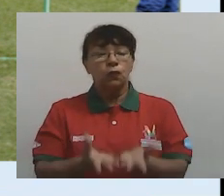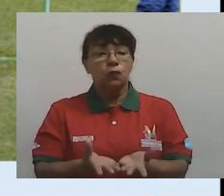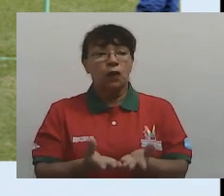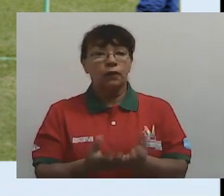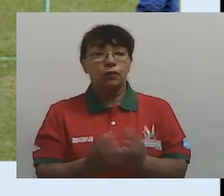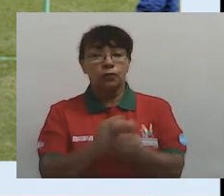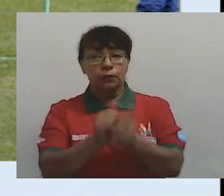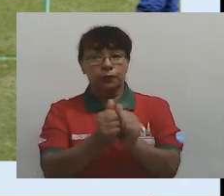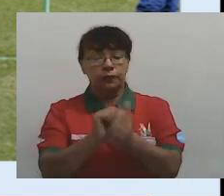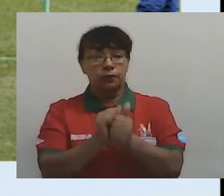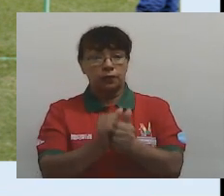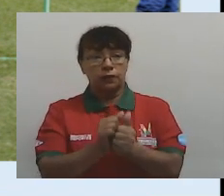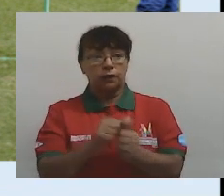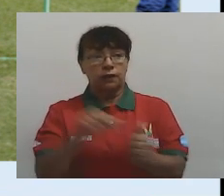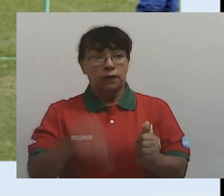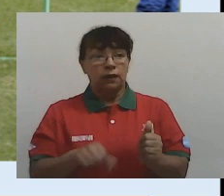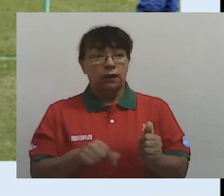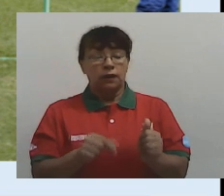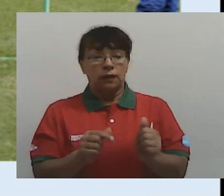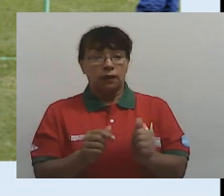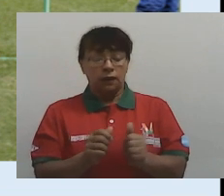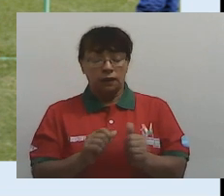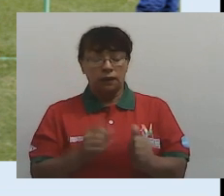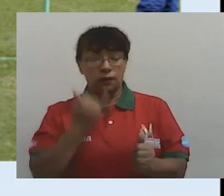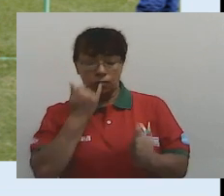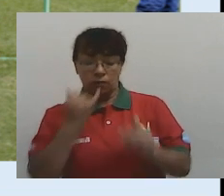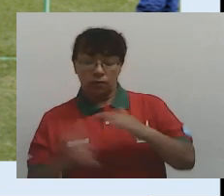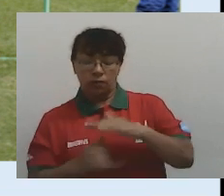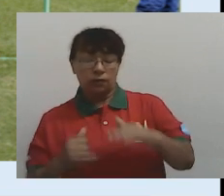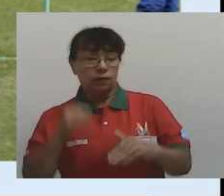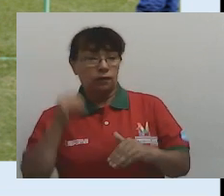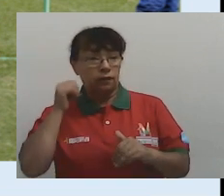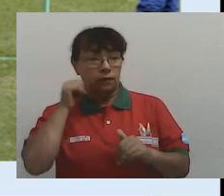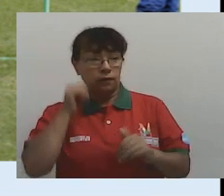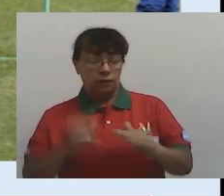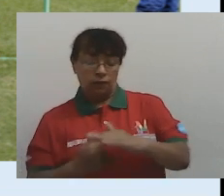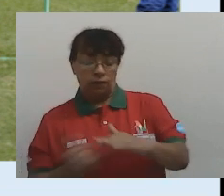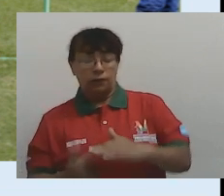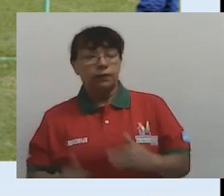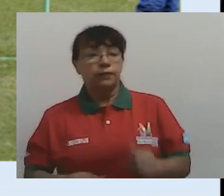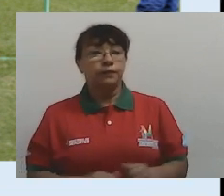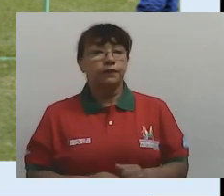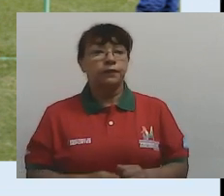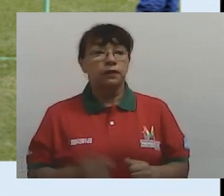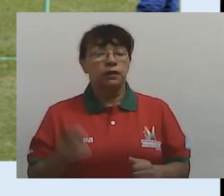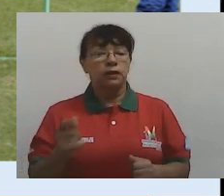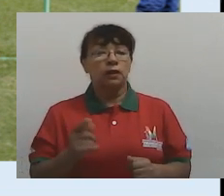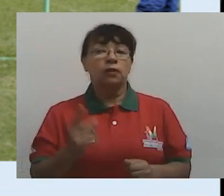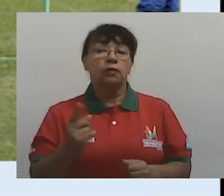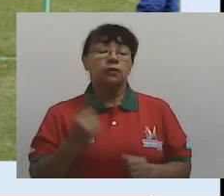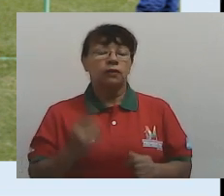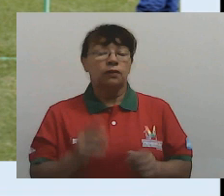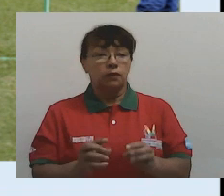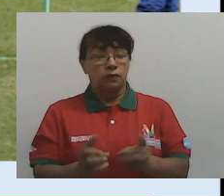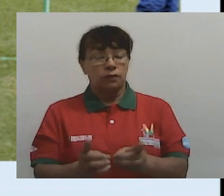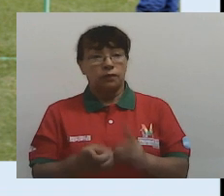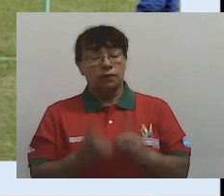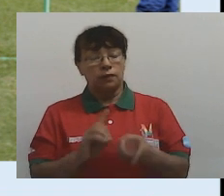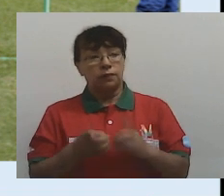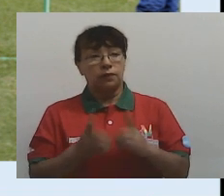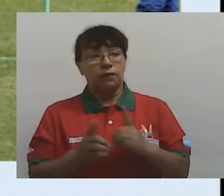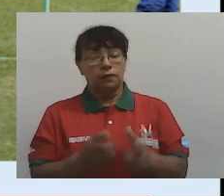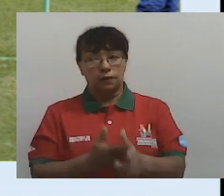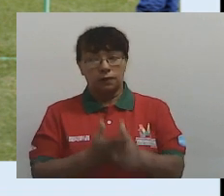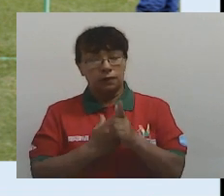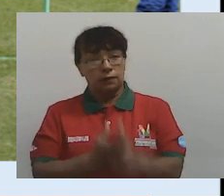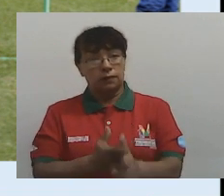mini atletismo? 5 niñas y 5 niños. Es el único deporte, ¿sí?, el atletismo, que va a ir a pelear